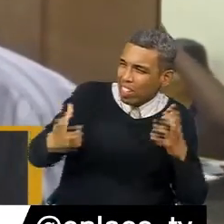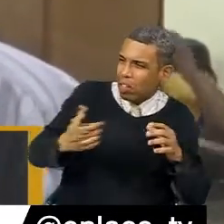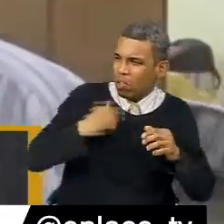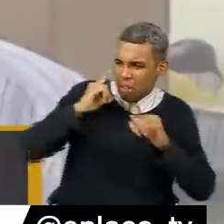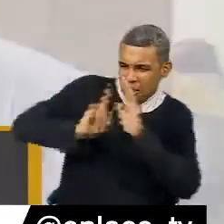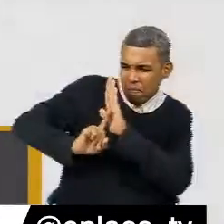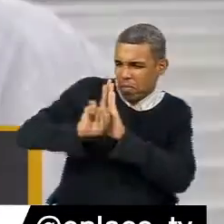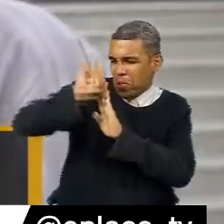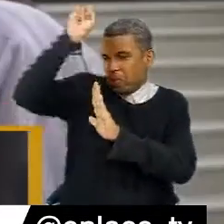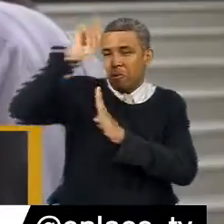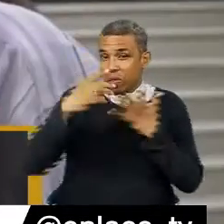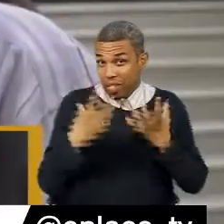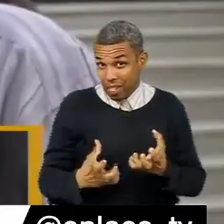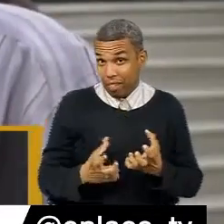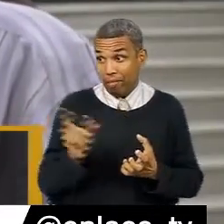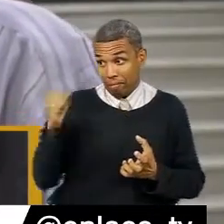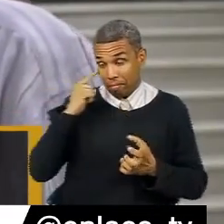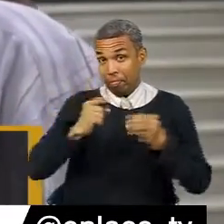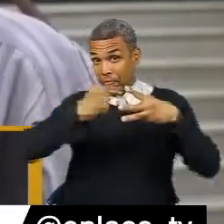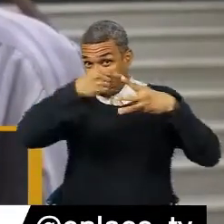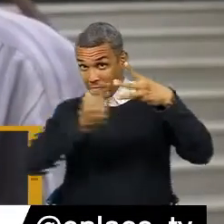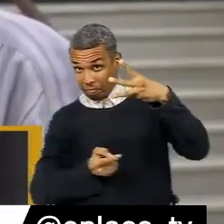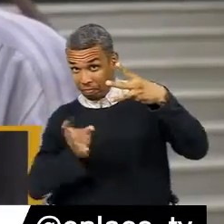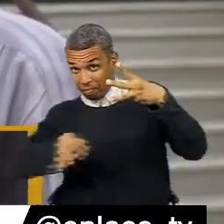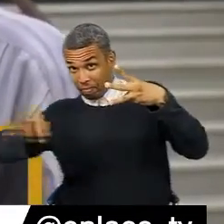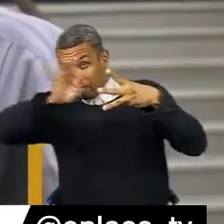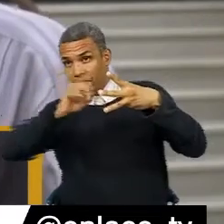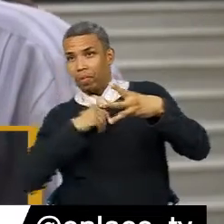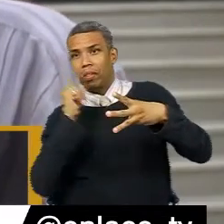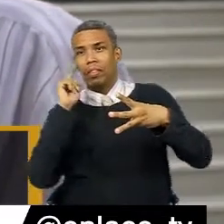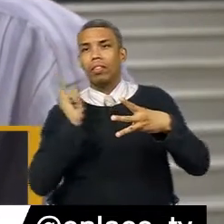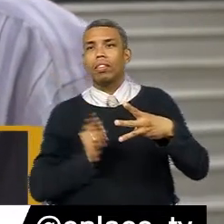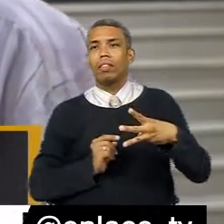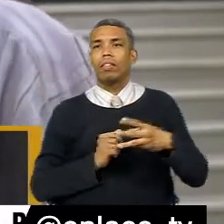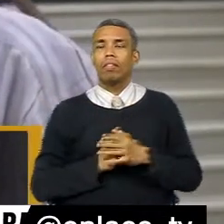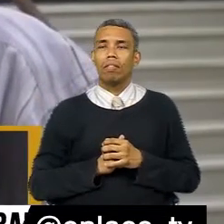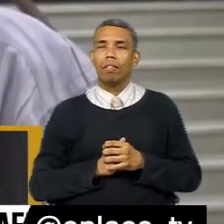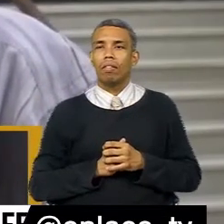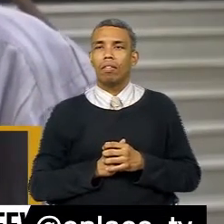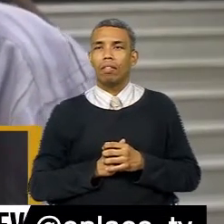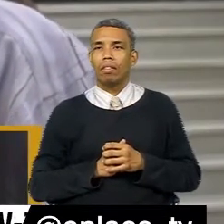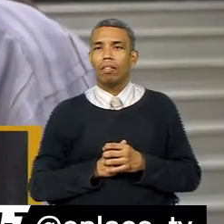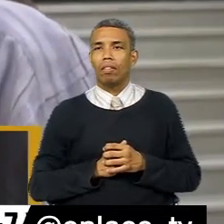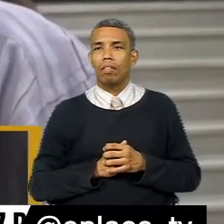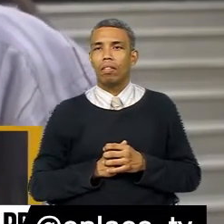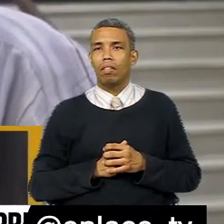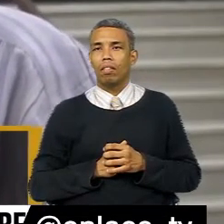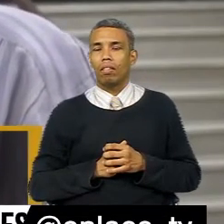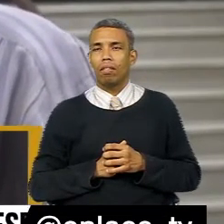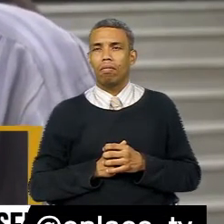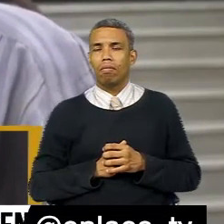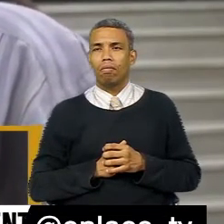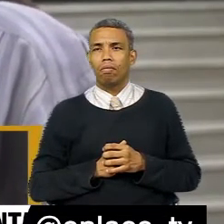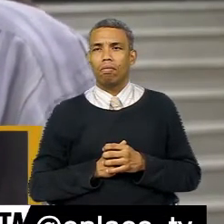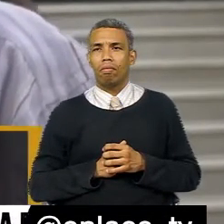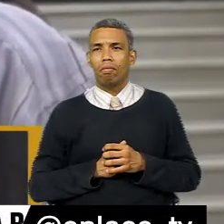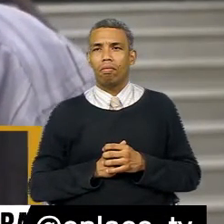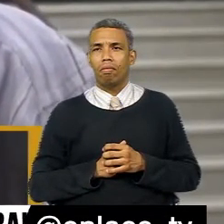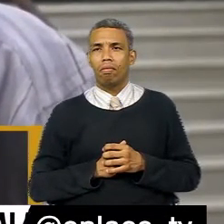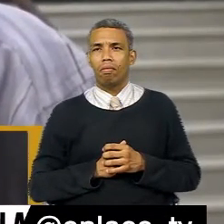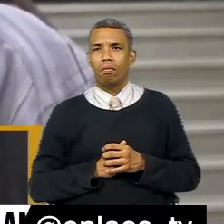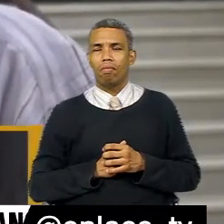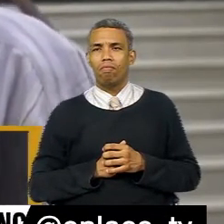las 4E. Haciendo una buena ingeniería, que nos falta mucho, una educación, que nos falta mucho, un enforcement, que nos falta mucho,